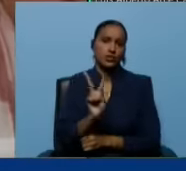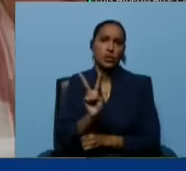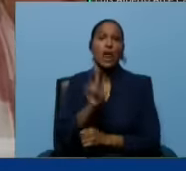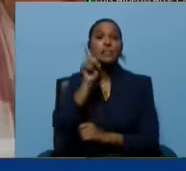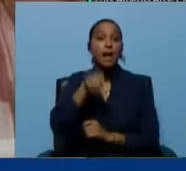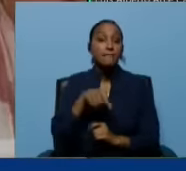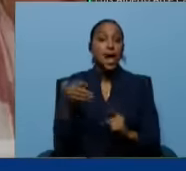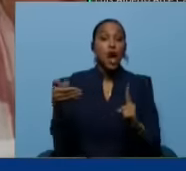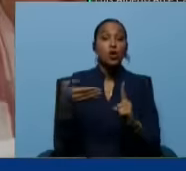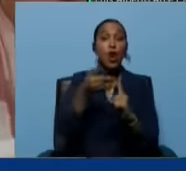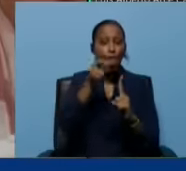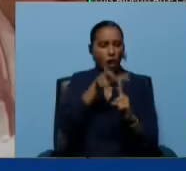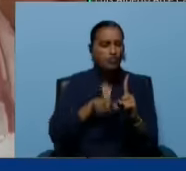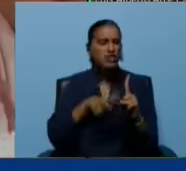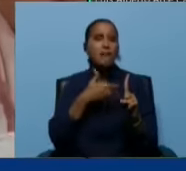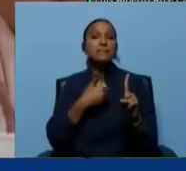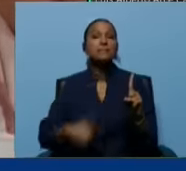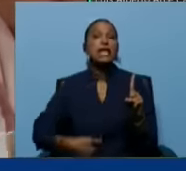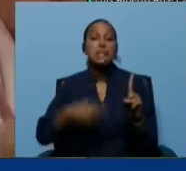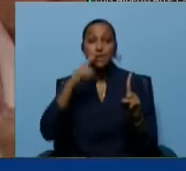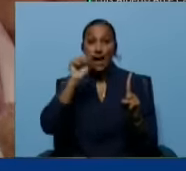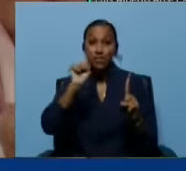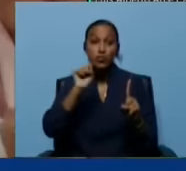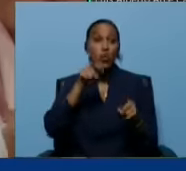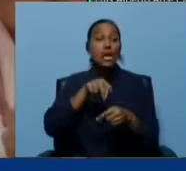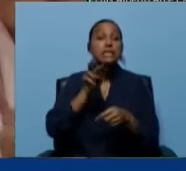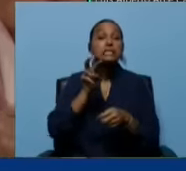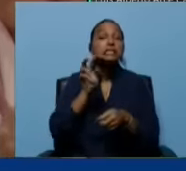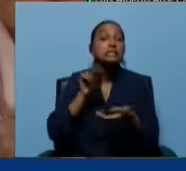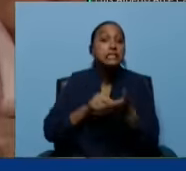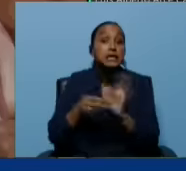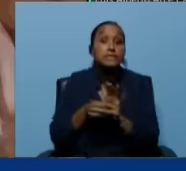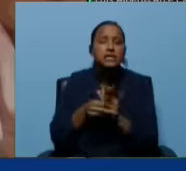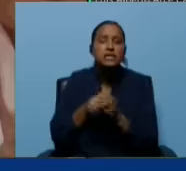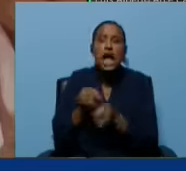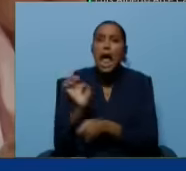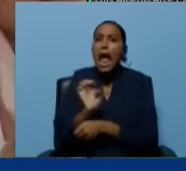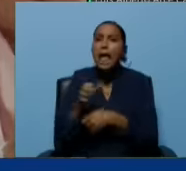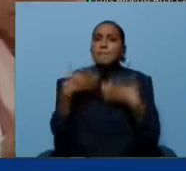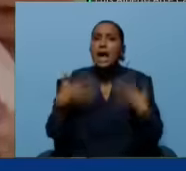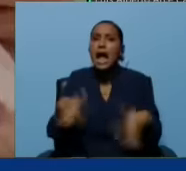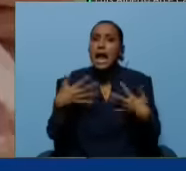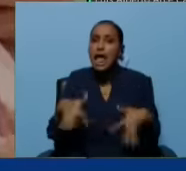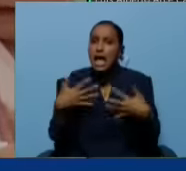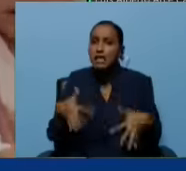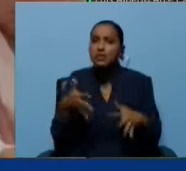Nicolás Maduro, que pone en peligro la paz y la